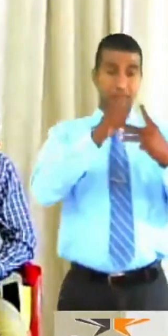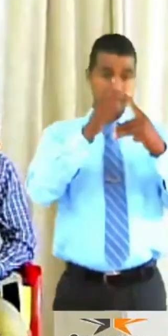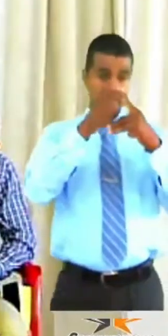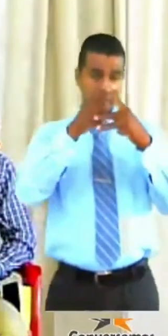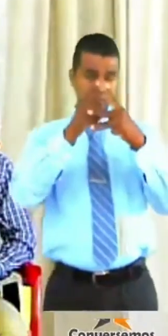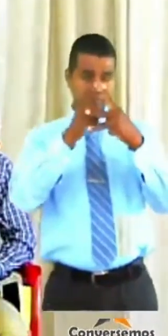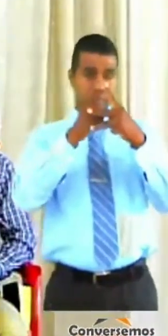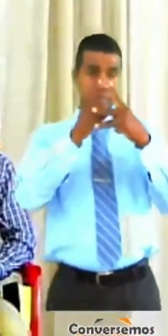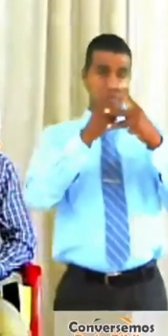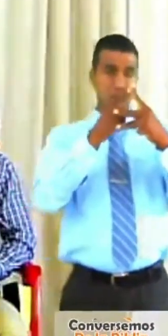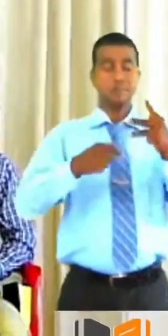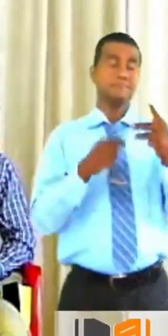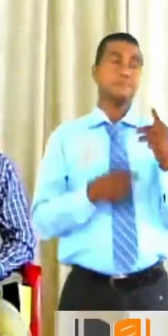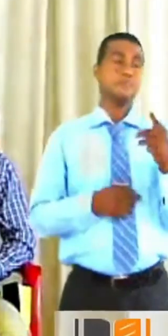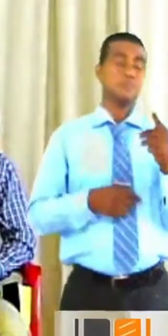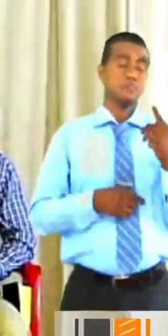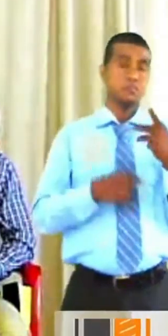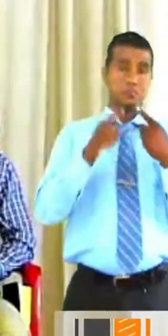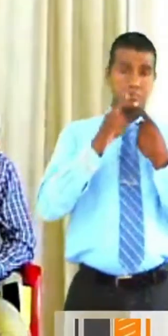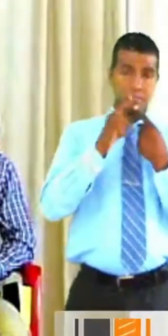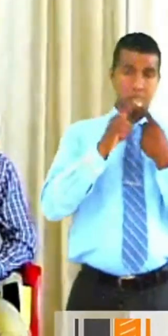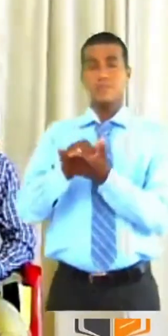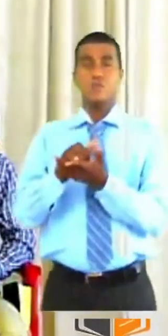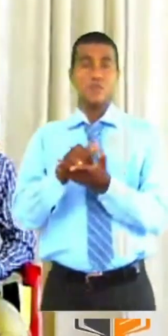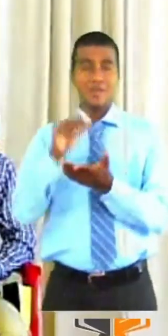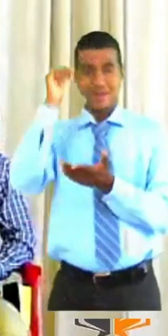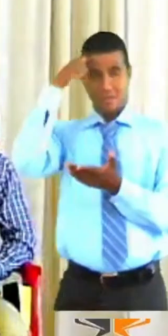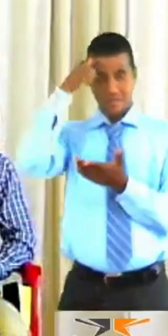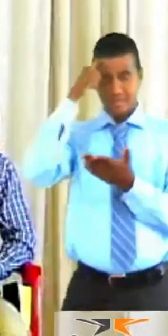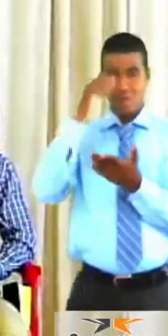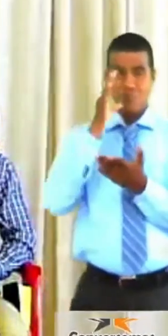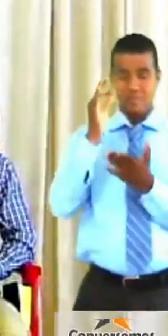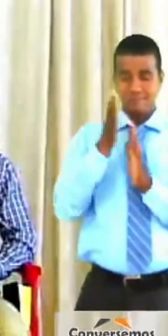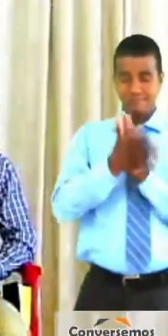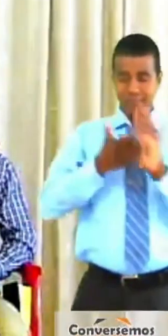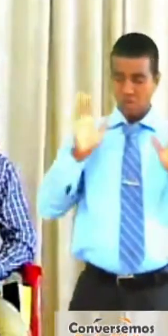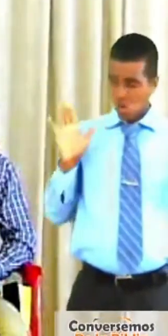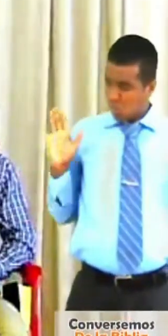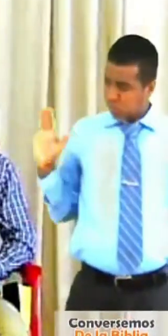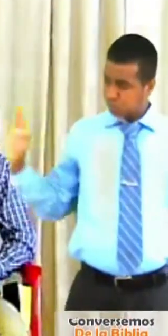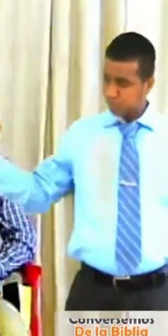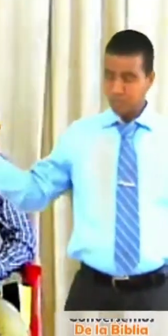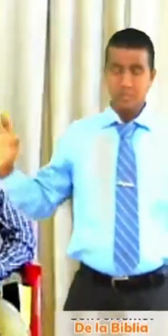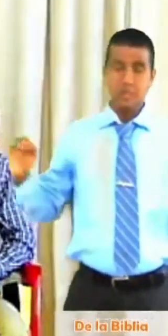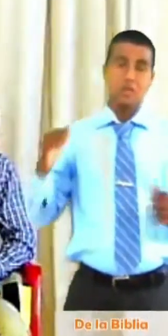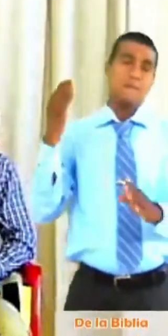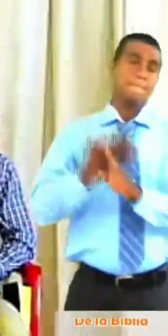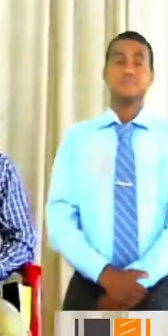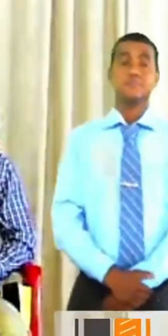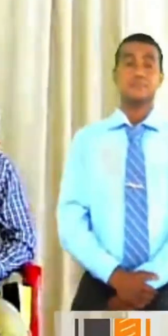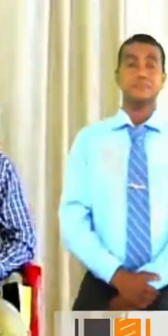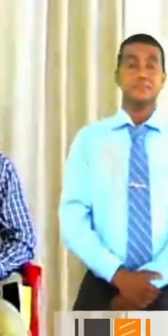el que debemos evitar todos, es el caso de Sansón. Amén. ¿Cuál fue el caso de Sansón? Un problema